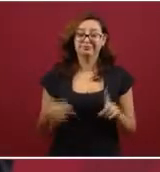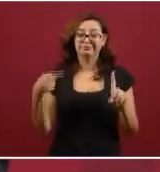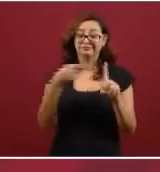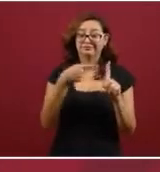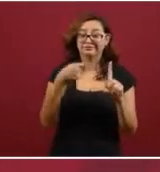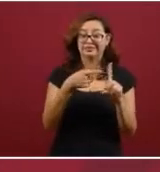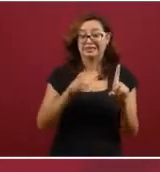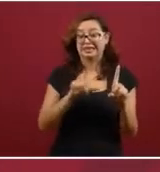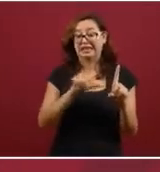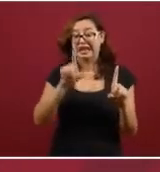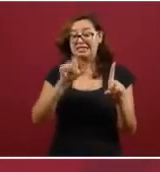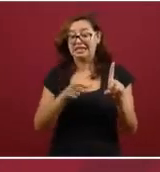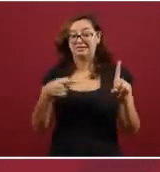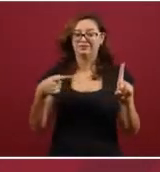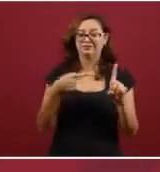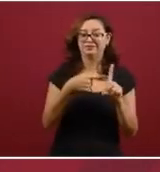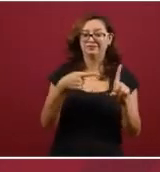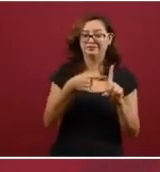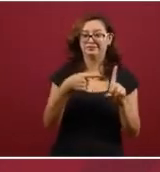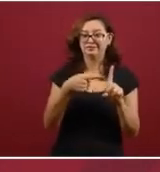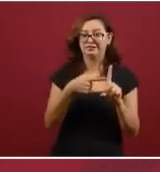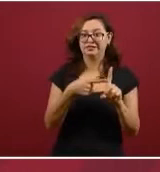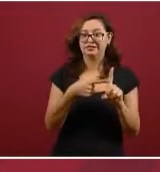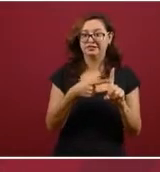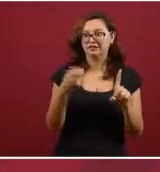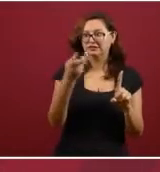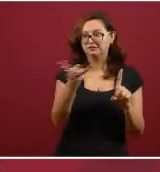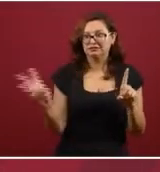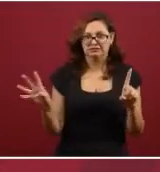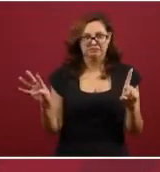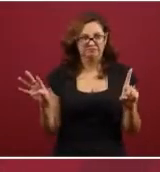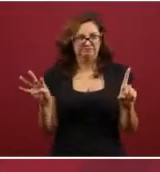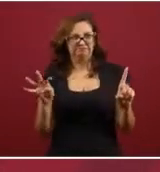pues la ven con malos ojos,